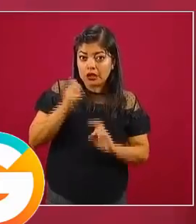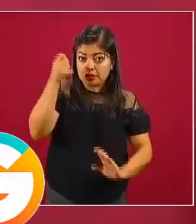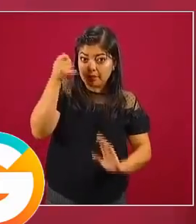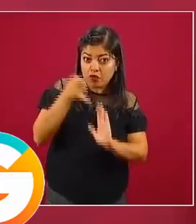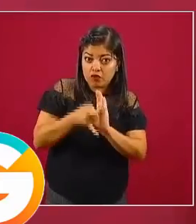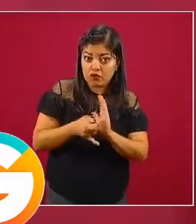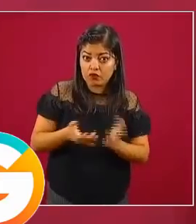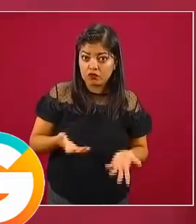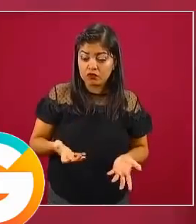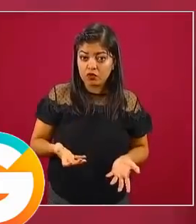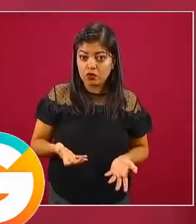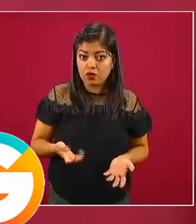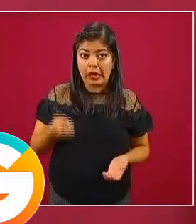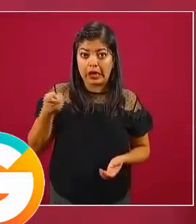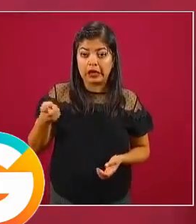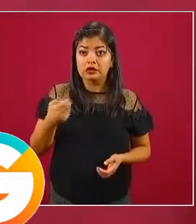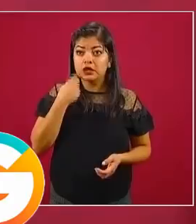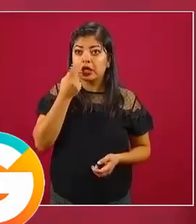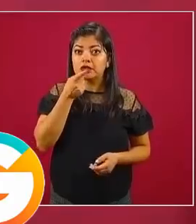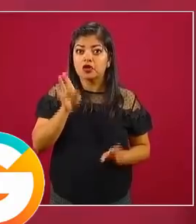¿Qué contundencia?